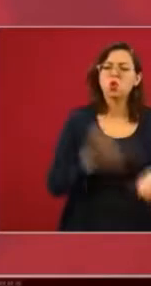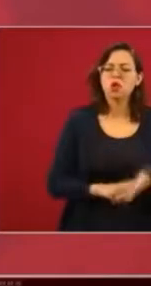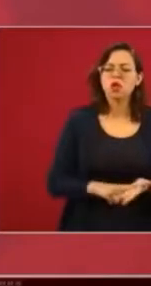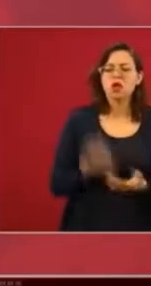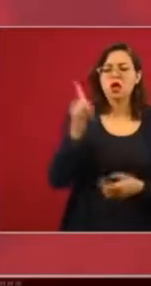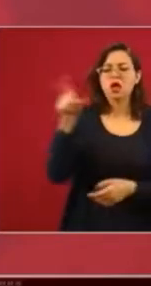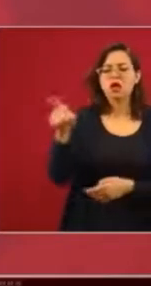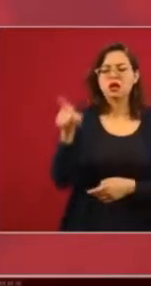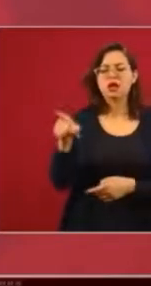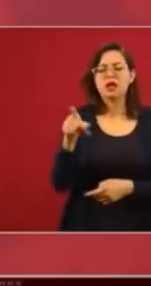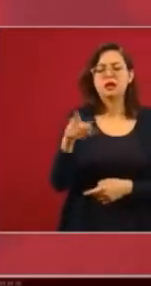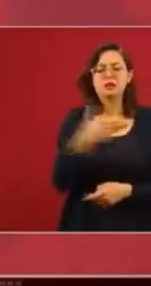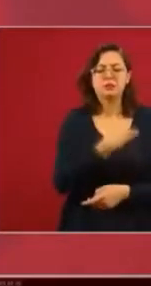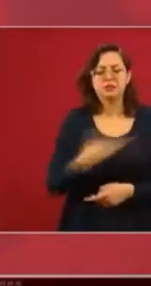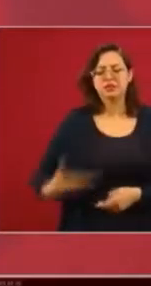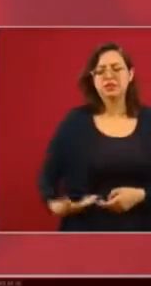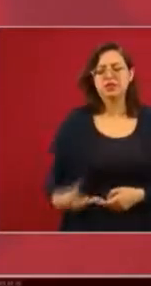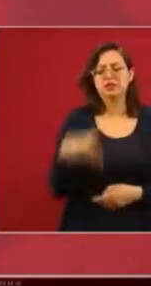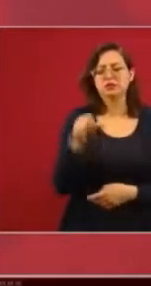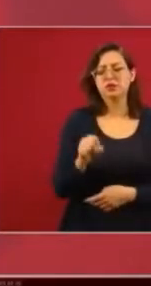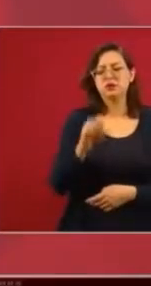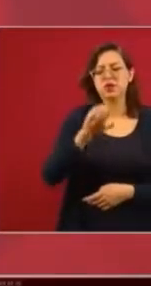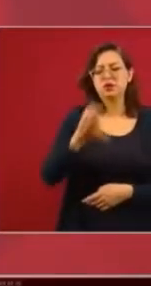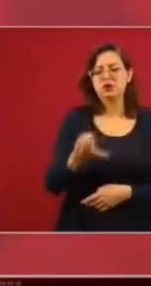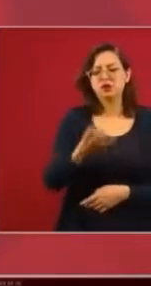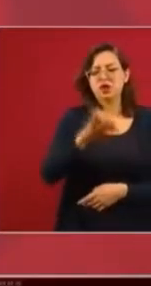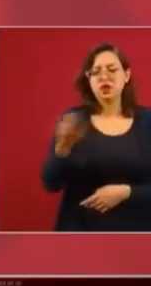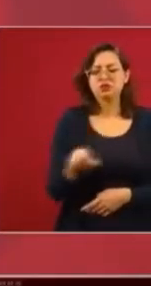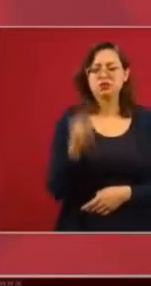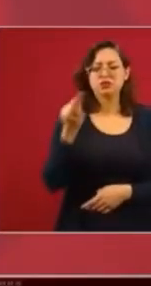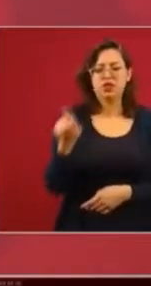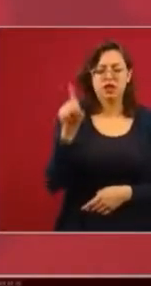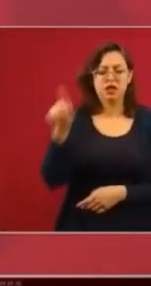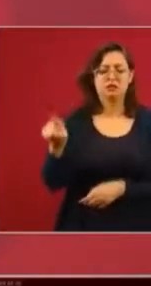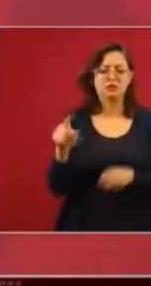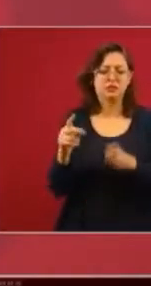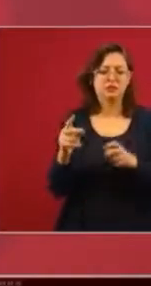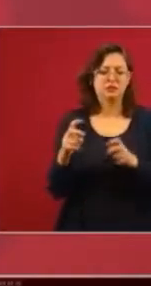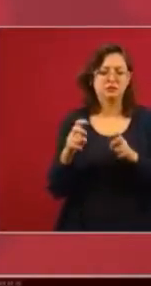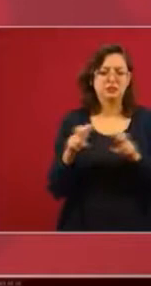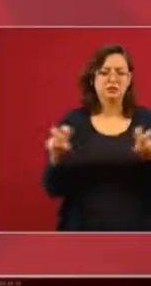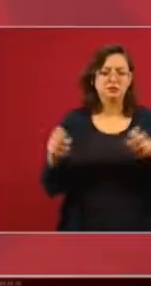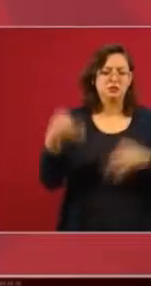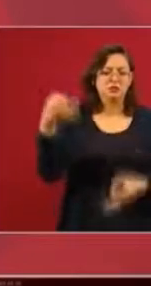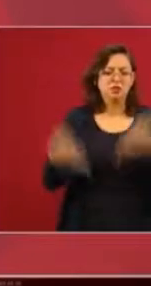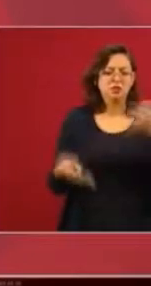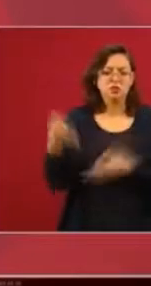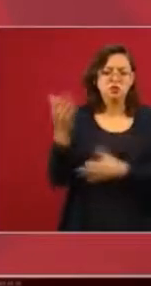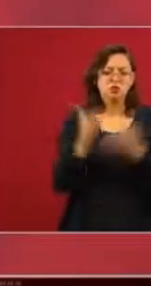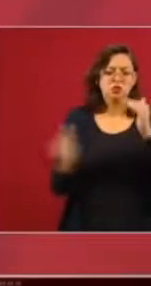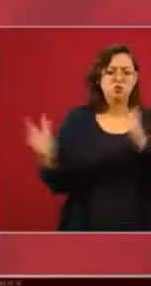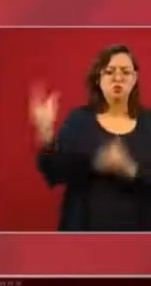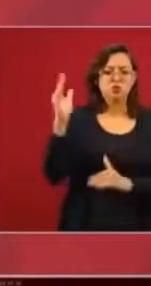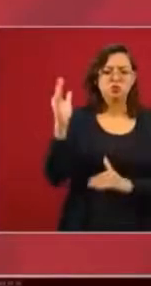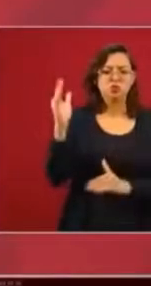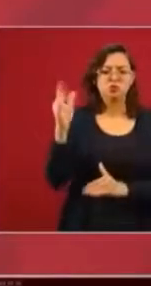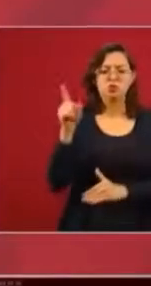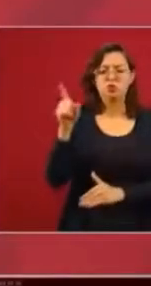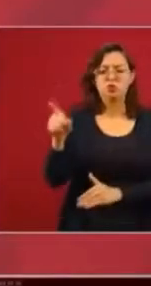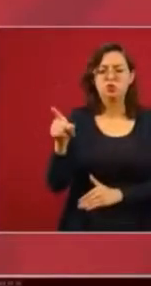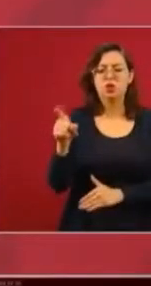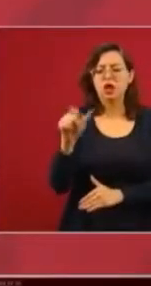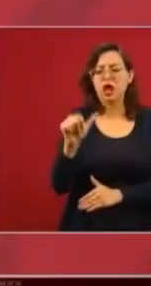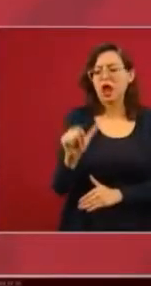la carta de renuncia de Jaime Cárdenas Gracia, pues fue, digamos, el rechazo a